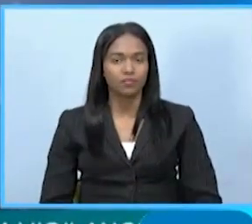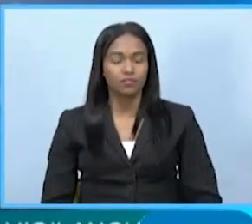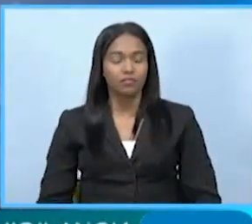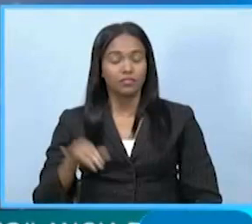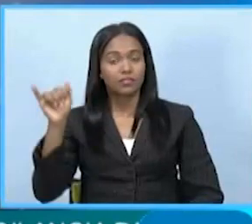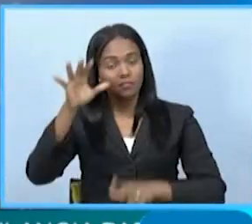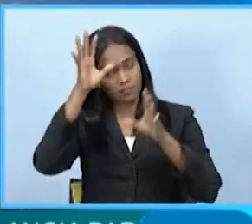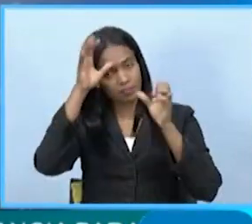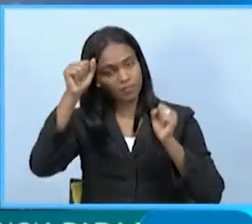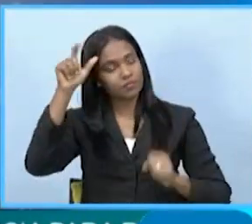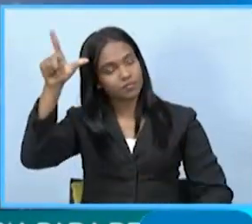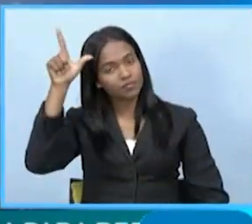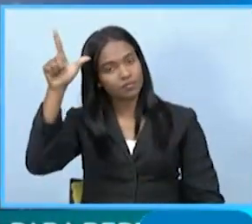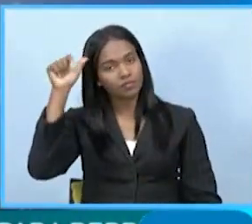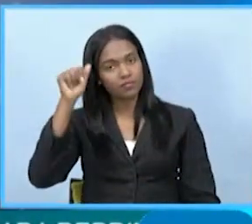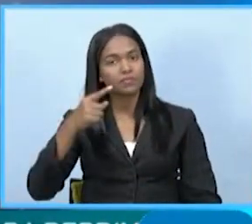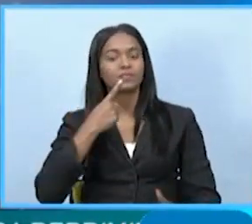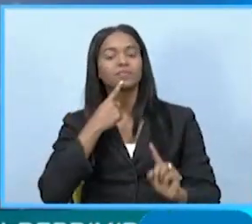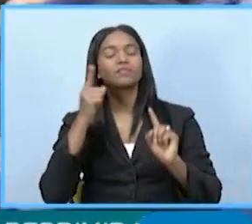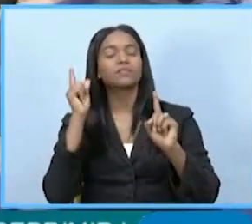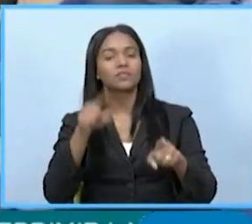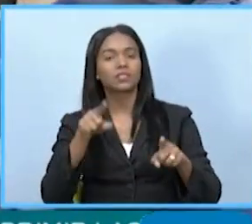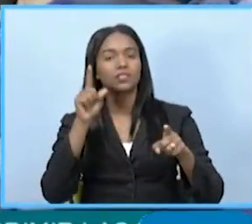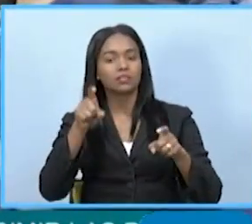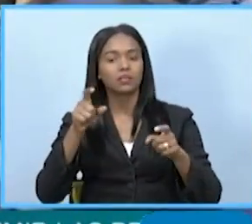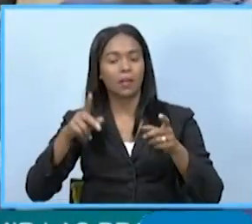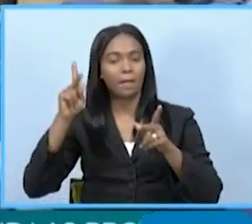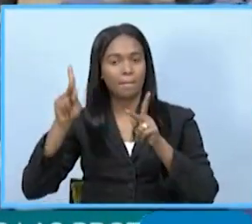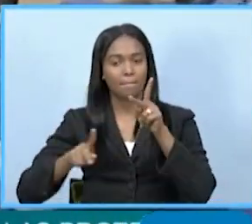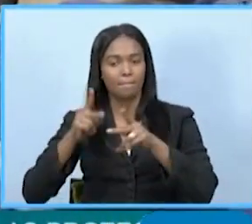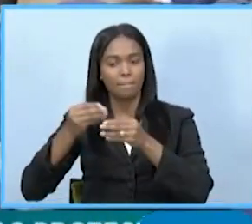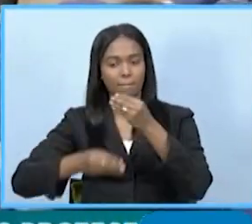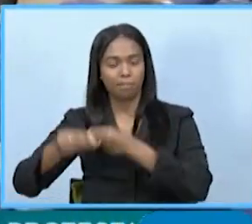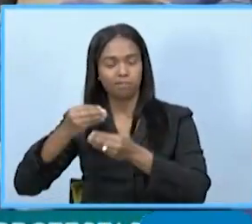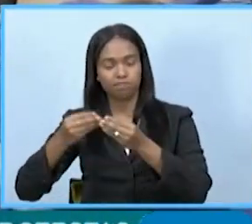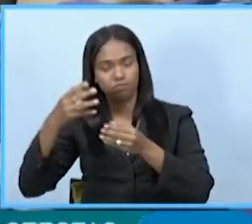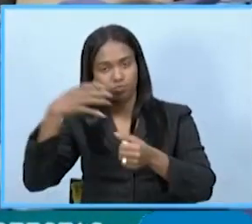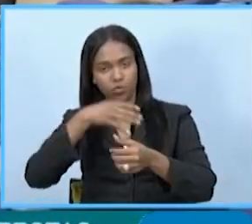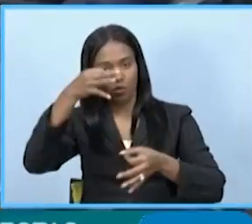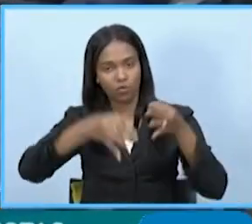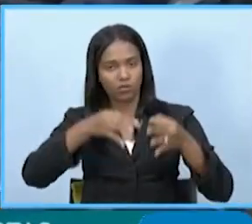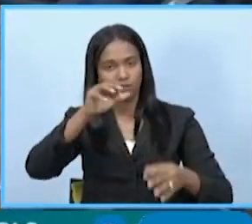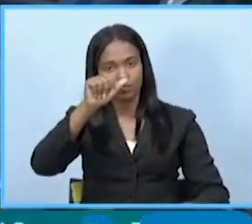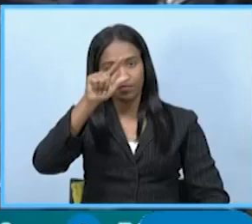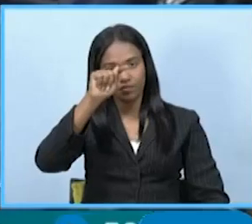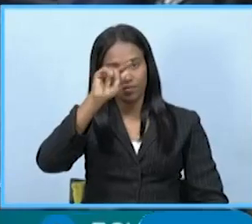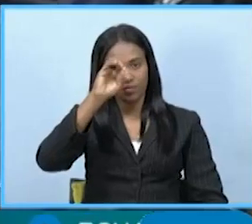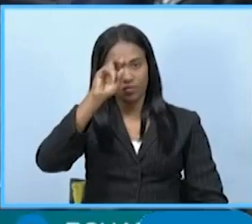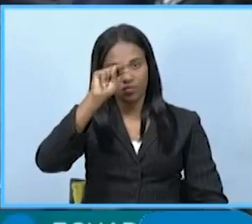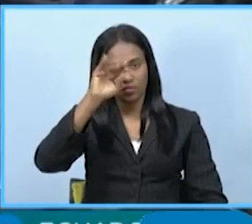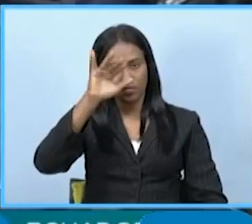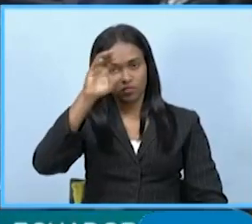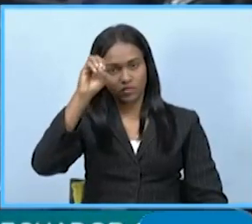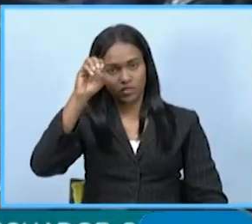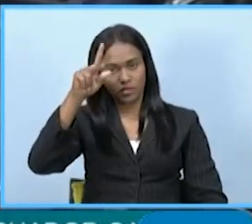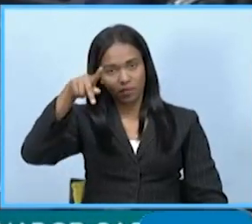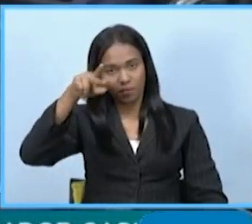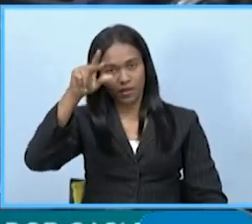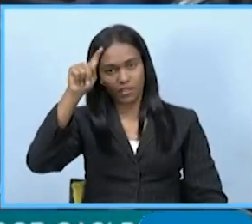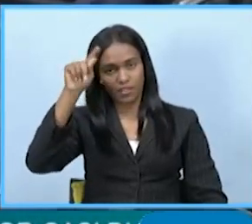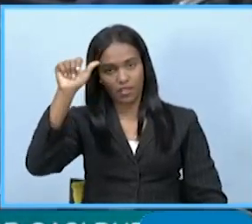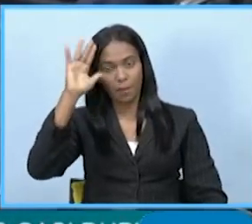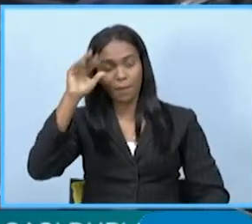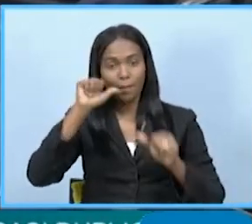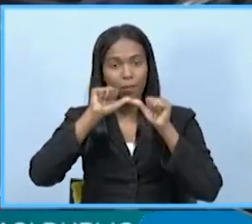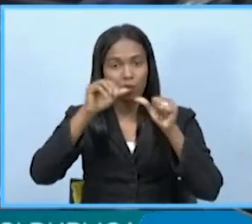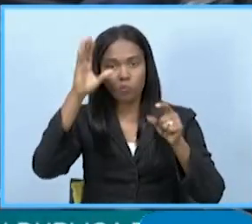Mientras, el presidente Luis Abinader autorizó al consultor jurídico del Poder Ejecutivo, Antoliano Peralta Romero, a continuar